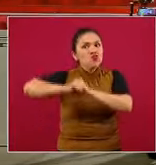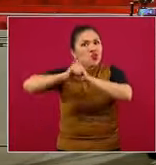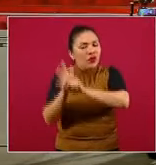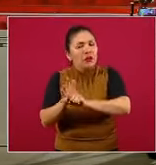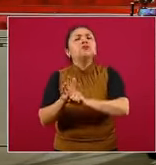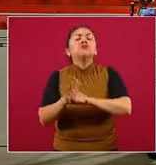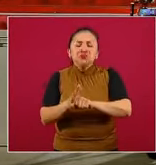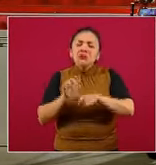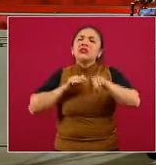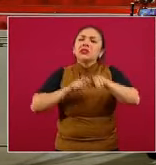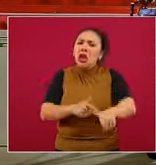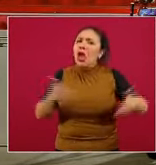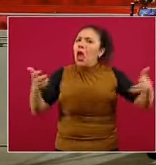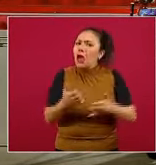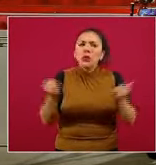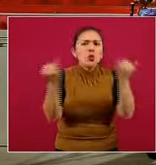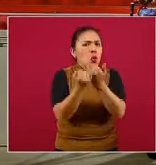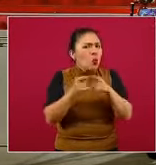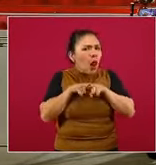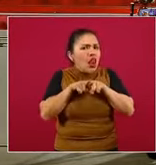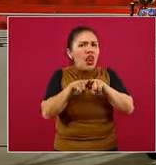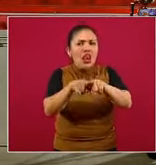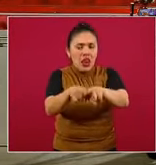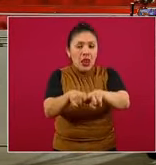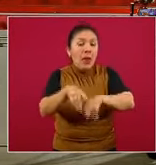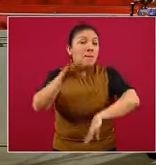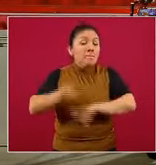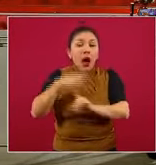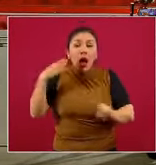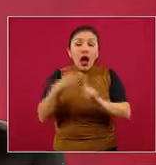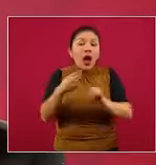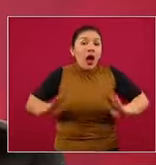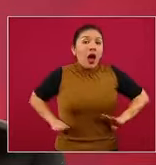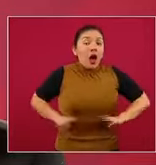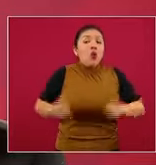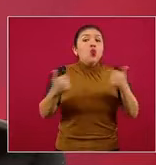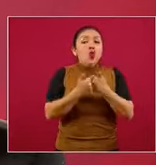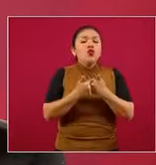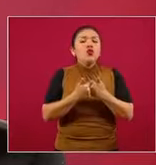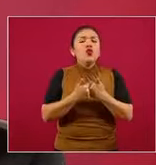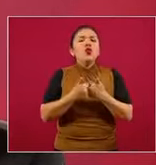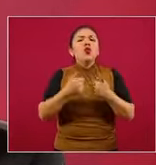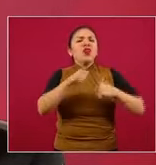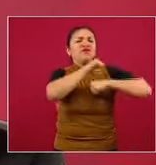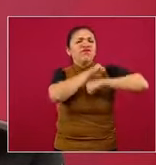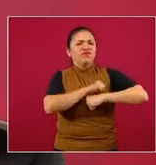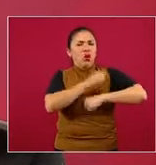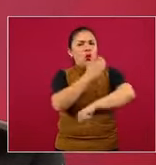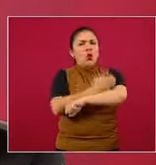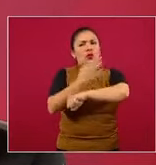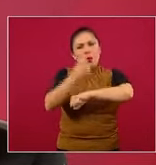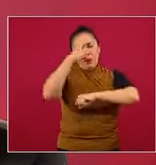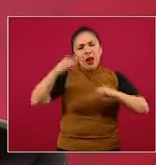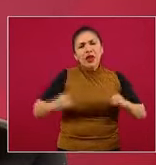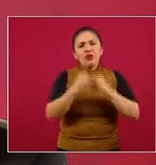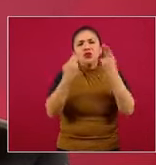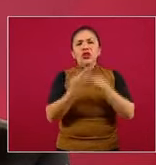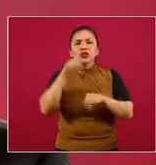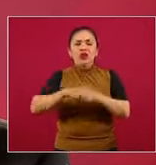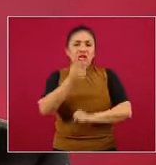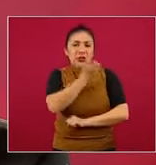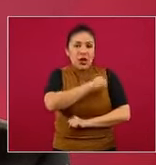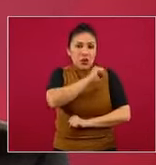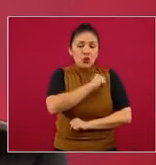trabajando en este sentido, en particular por parte del comisionado coordinador de los Institutos Nacionales de Salud